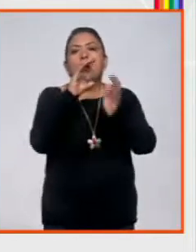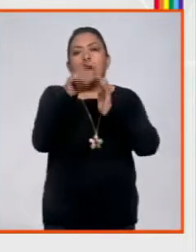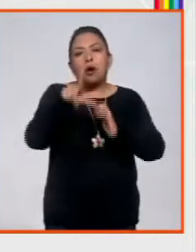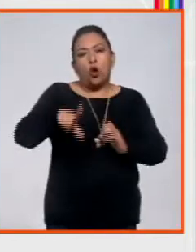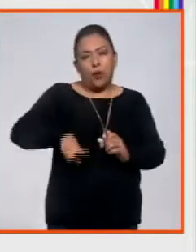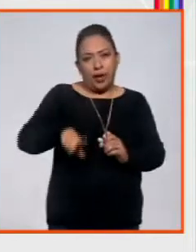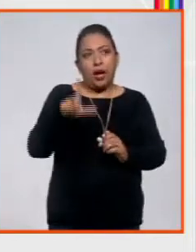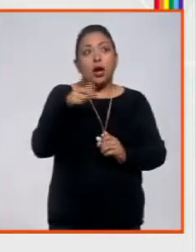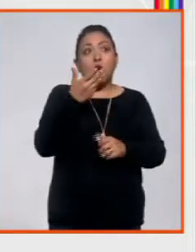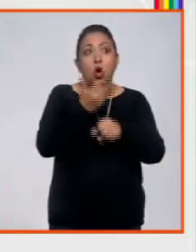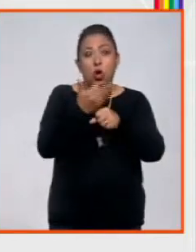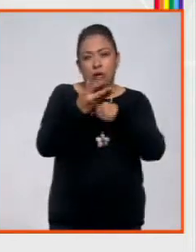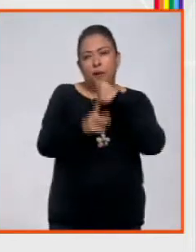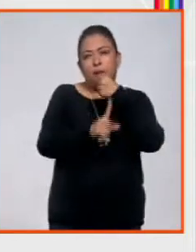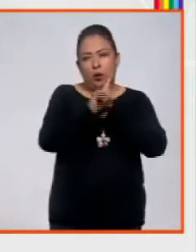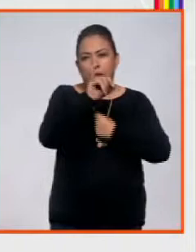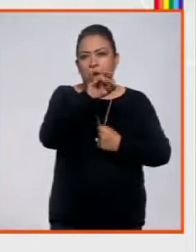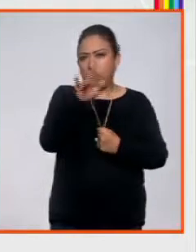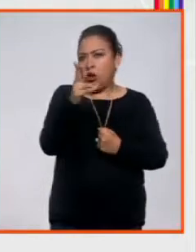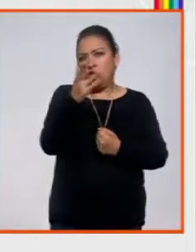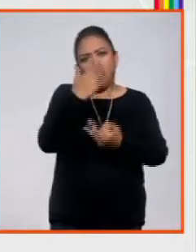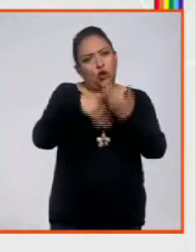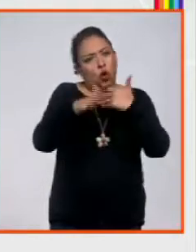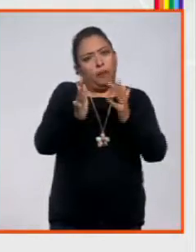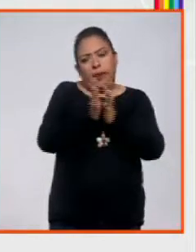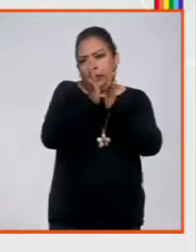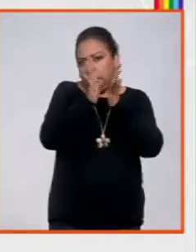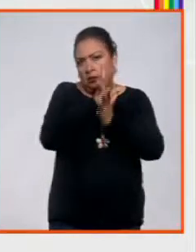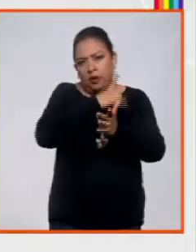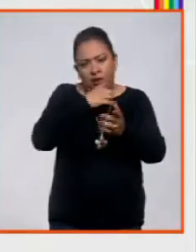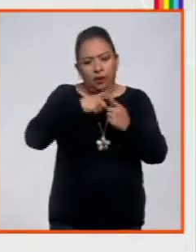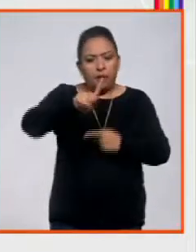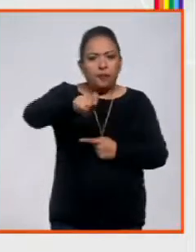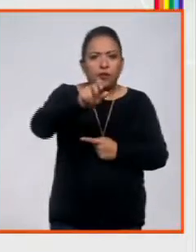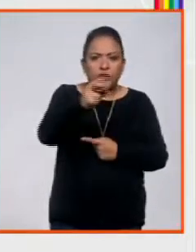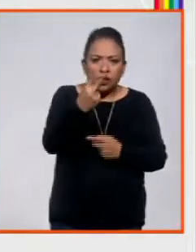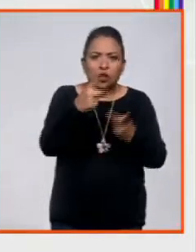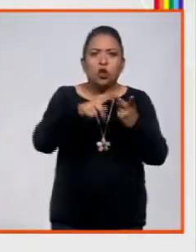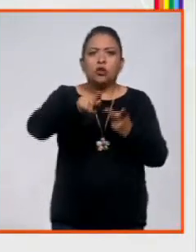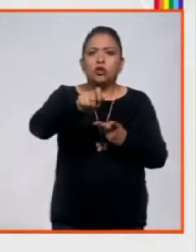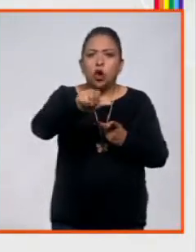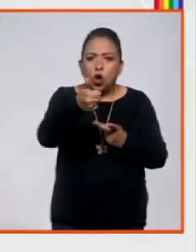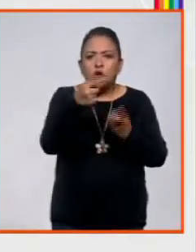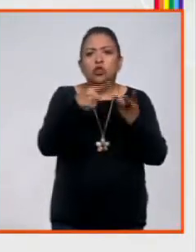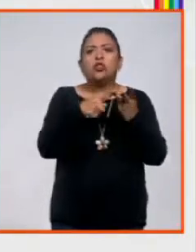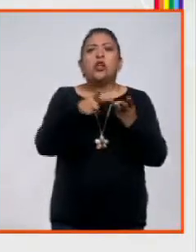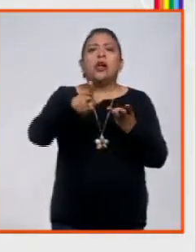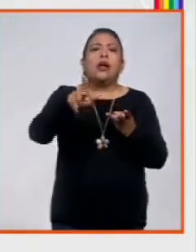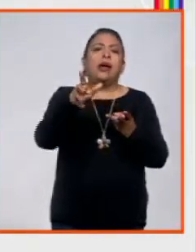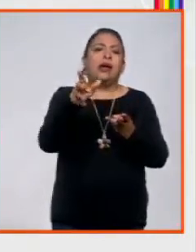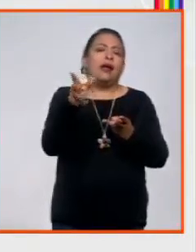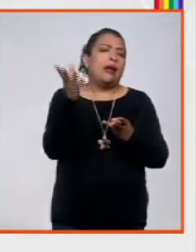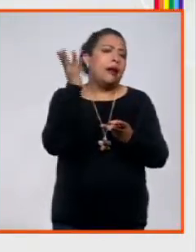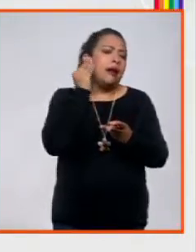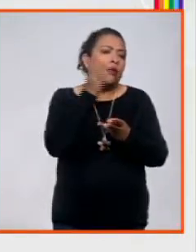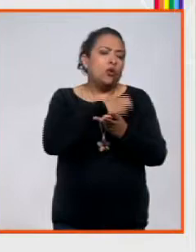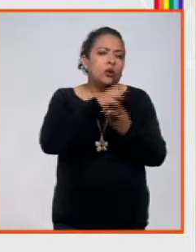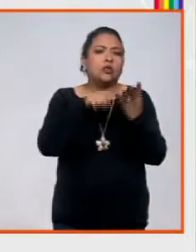situación del email nos involucra a todos al canal 22 al canal 11 a radio educación al spp